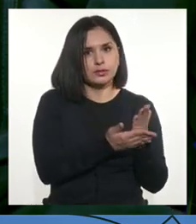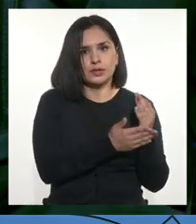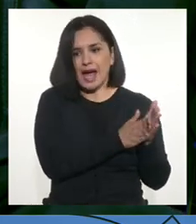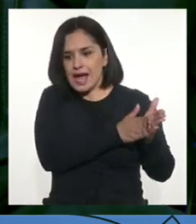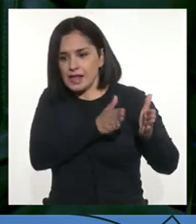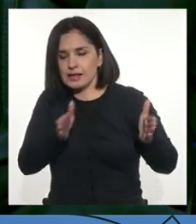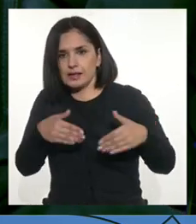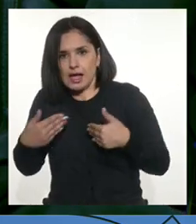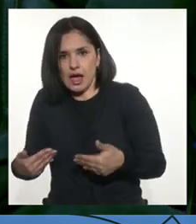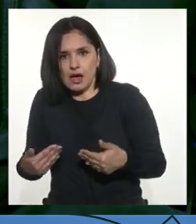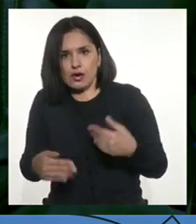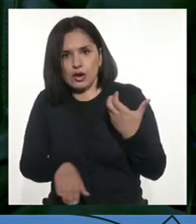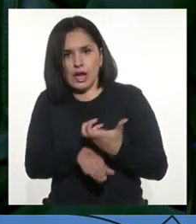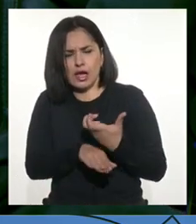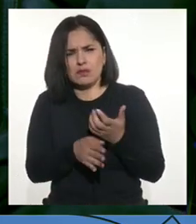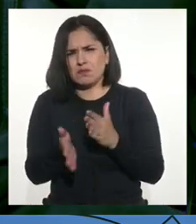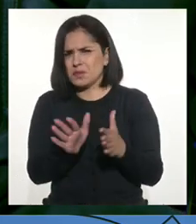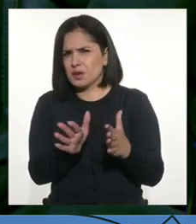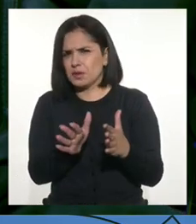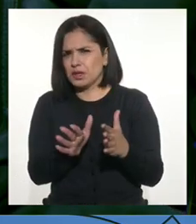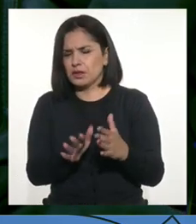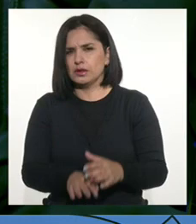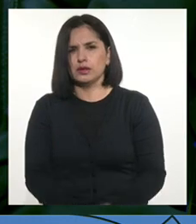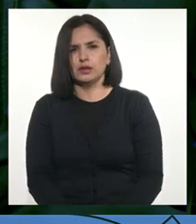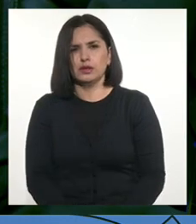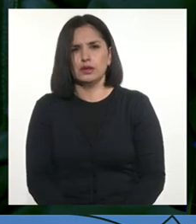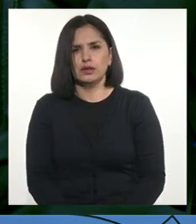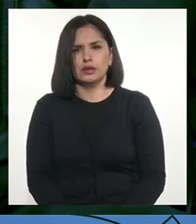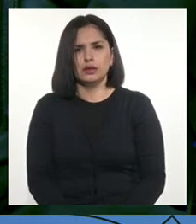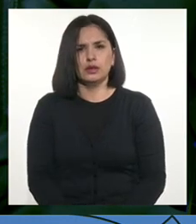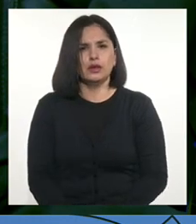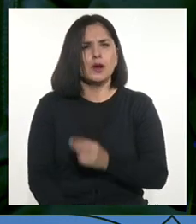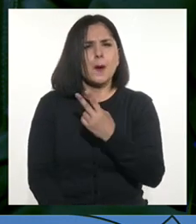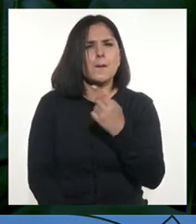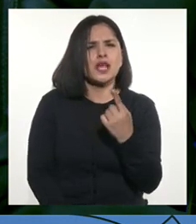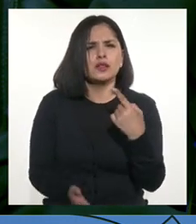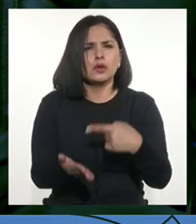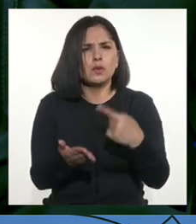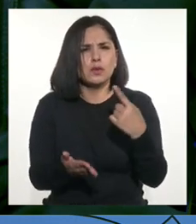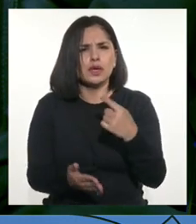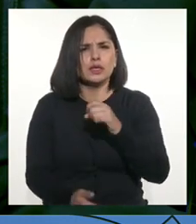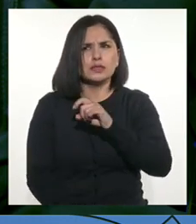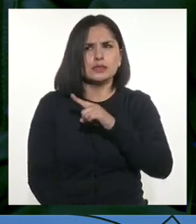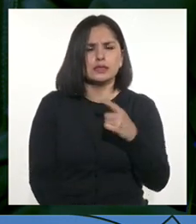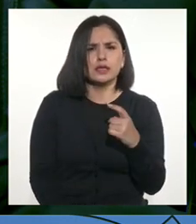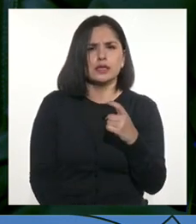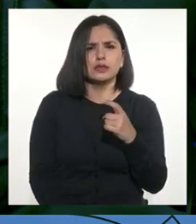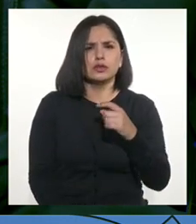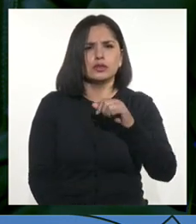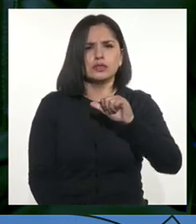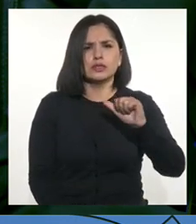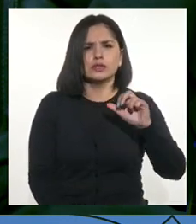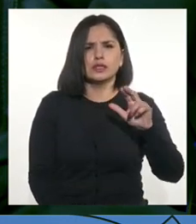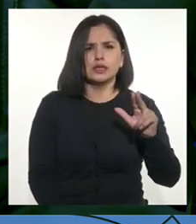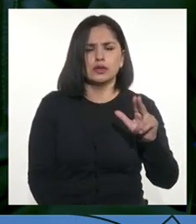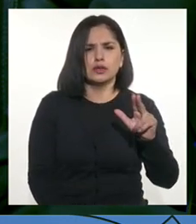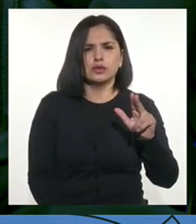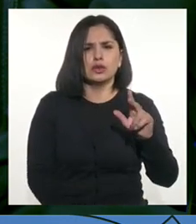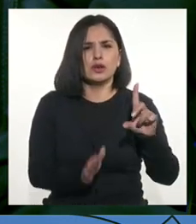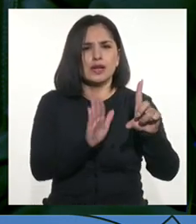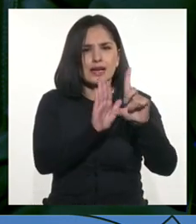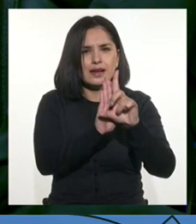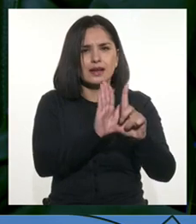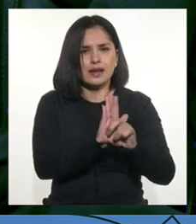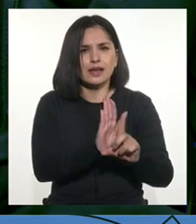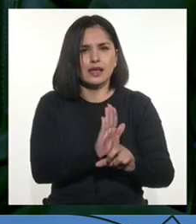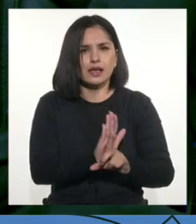existen alrededor de un 21 mil 168 leyes